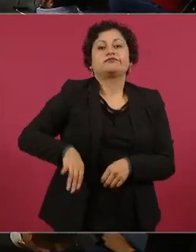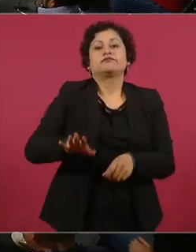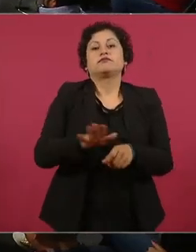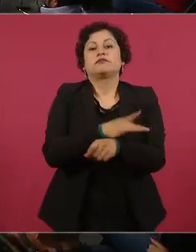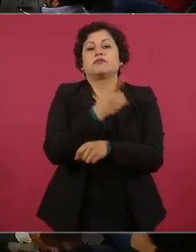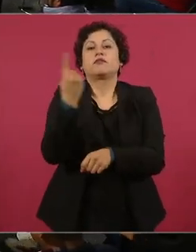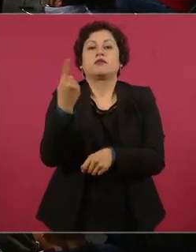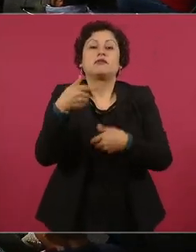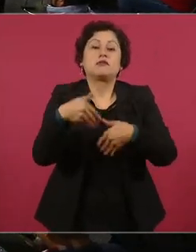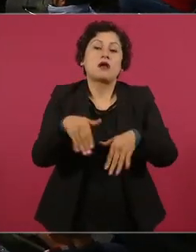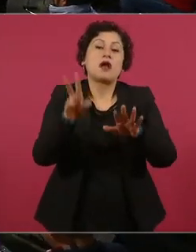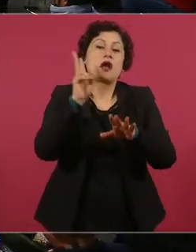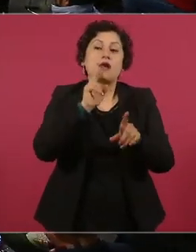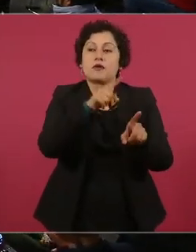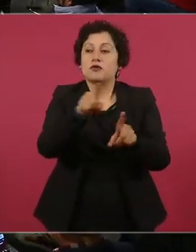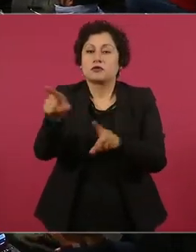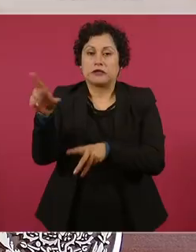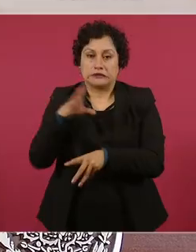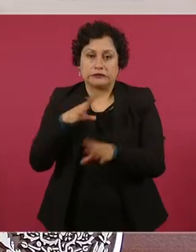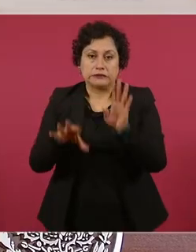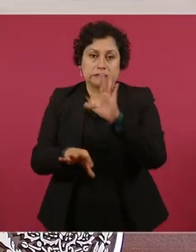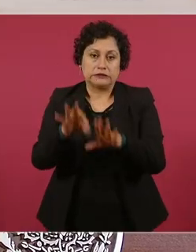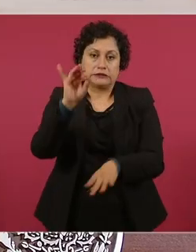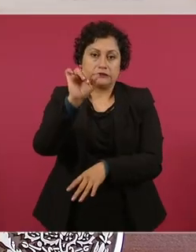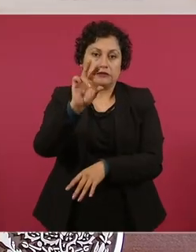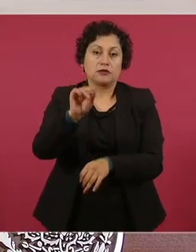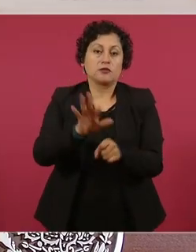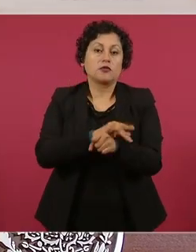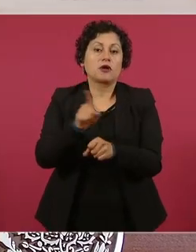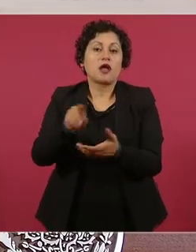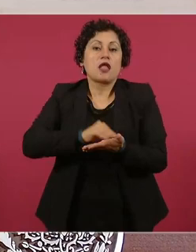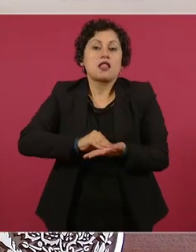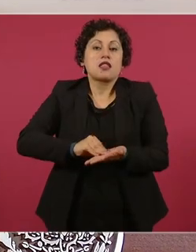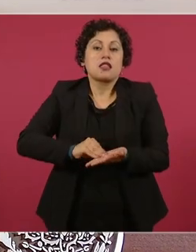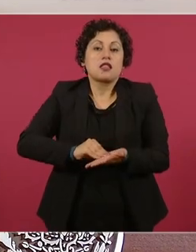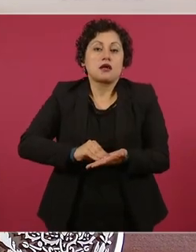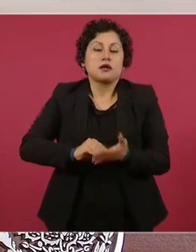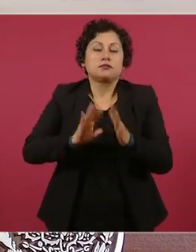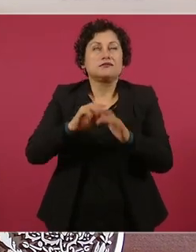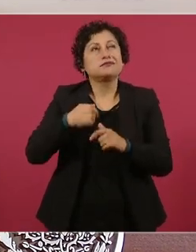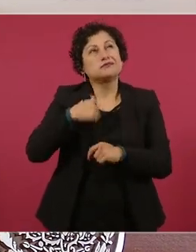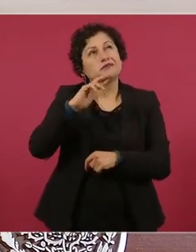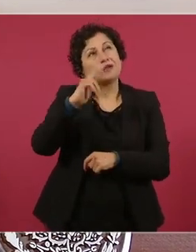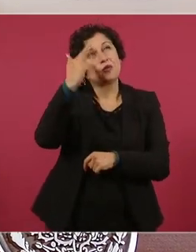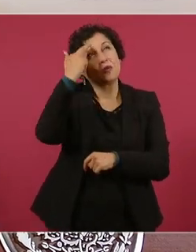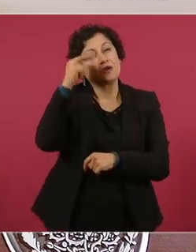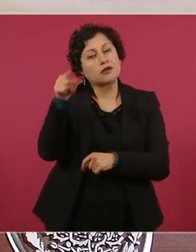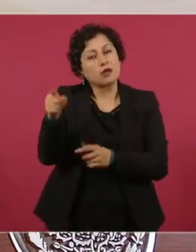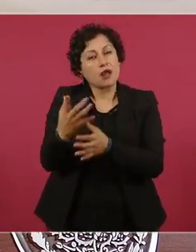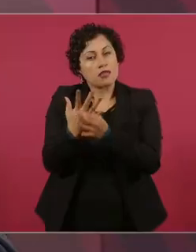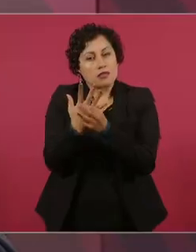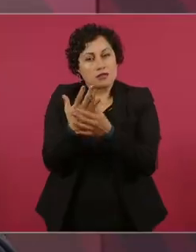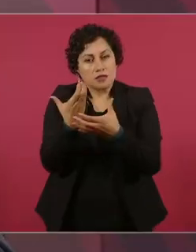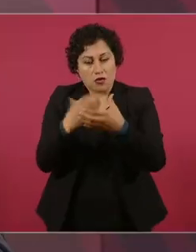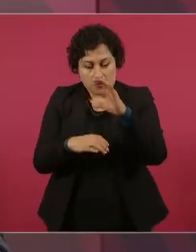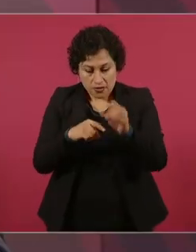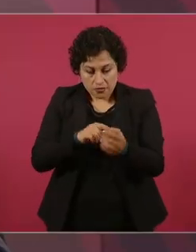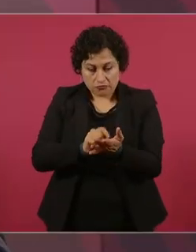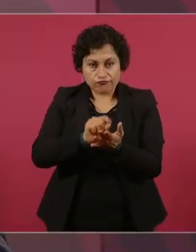lo borró, diciendo de que, palabras más, palabras menos, de que